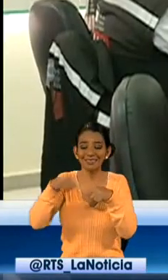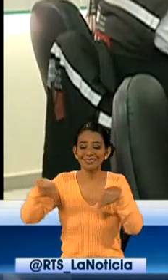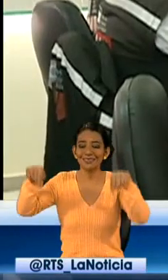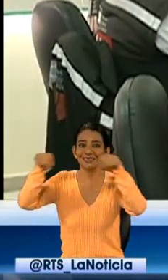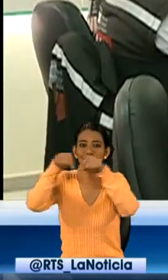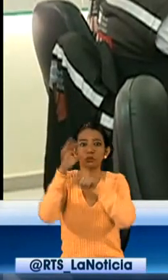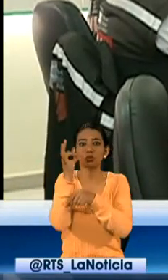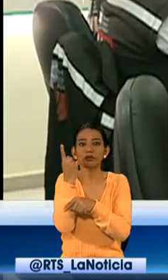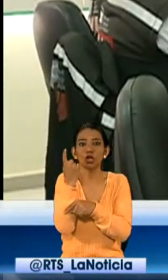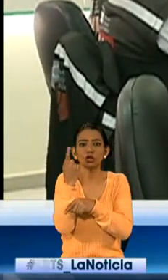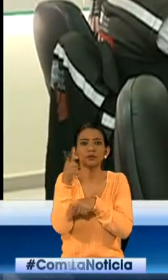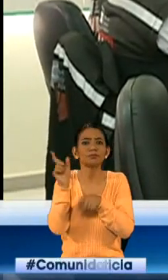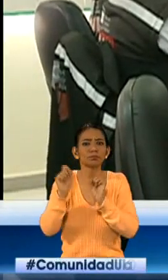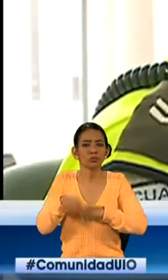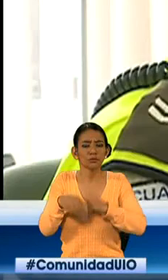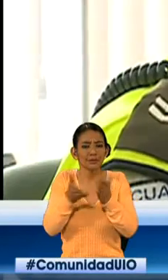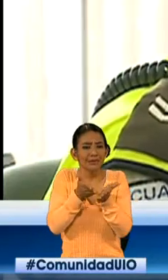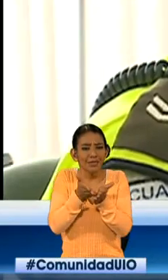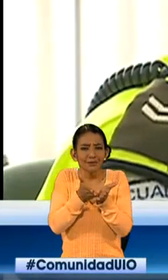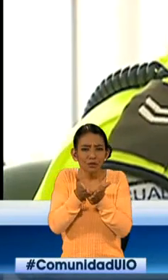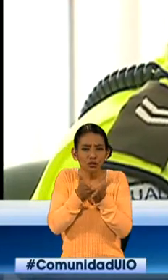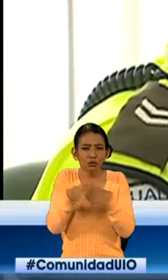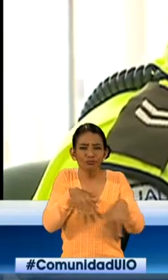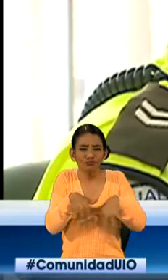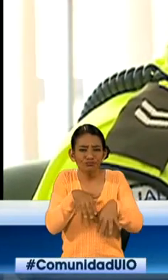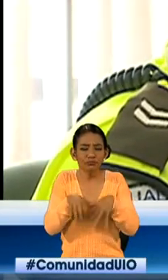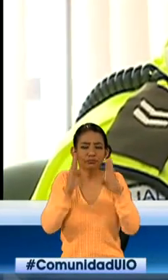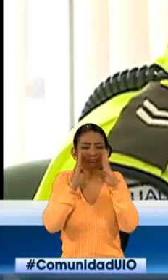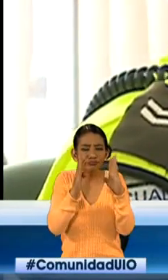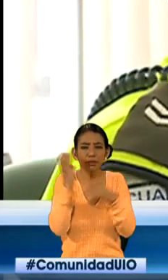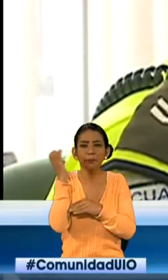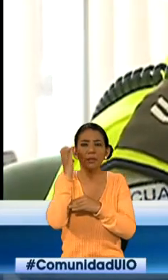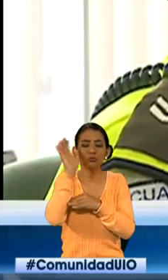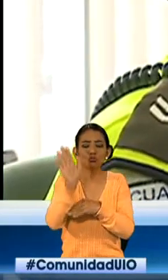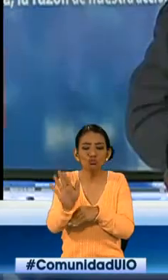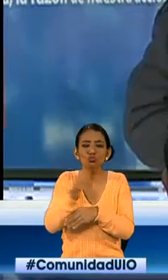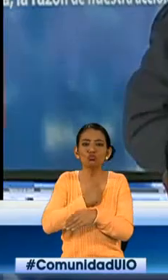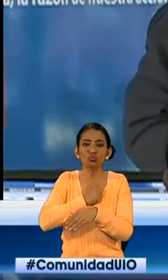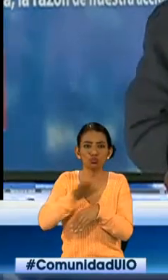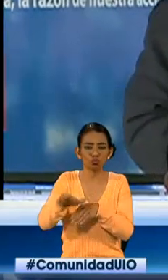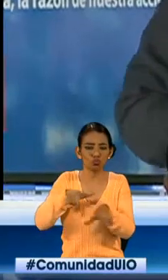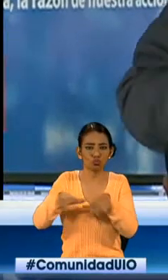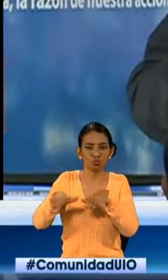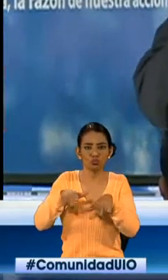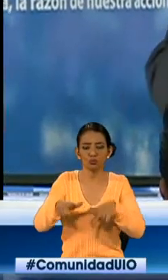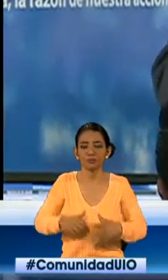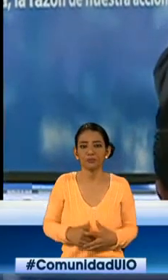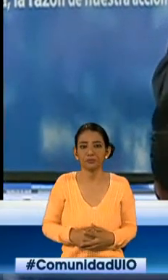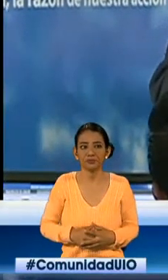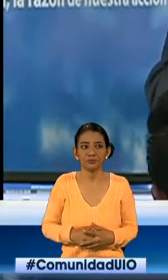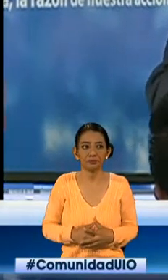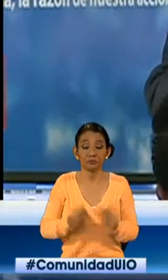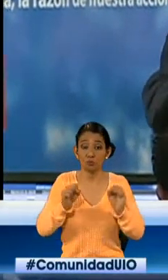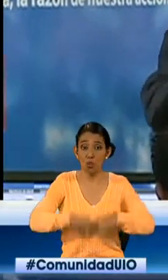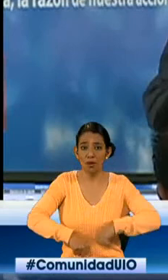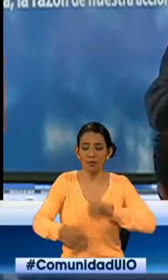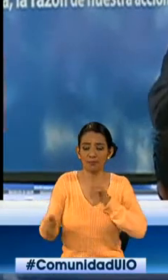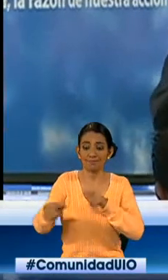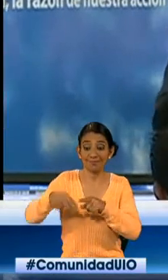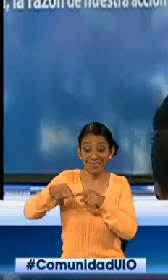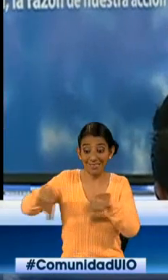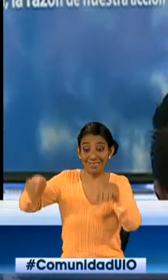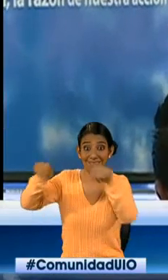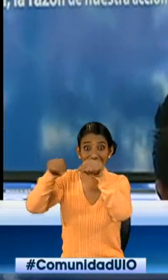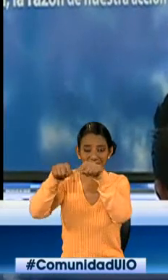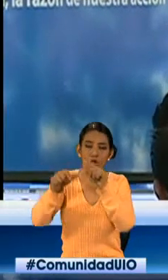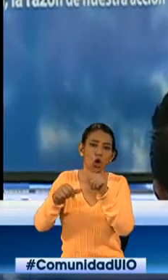busca desconcentrar los servicios para la coordinación de atención de emergencias desde el territorio. Tenemos la capacidad de interconectar esta sala con las